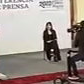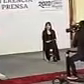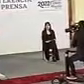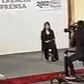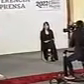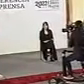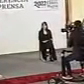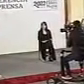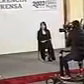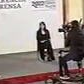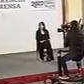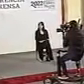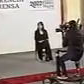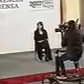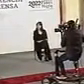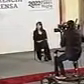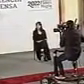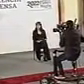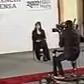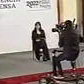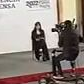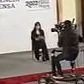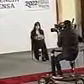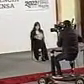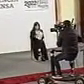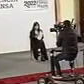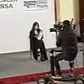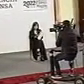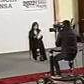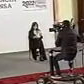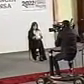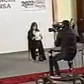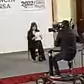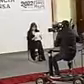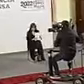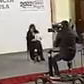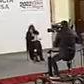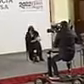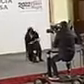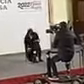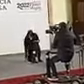el nuevo enfoque que se tiene que dar a la política migratoria,